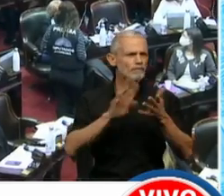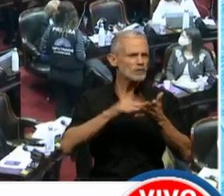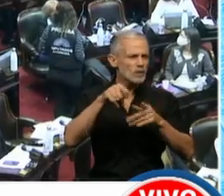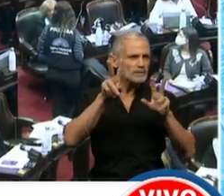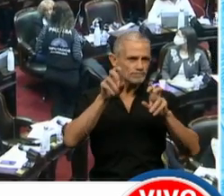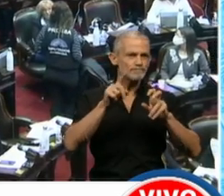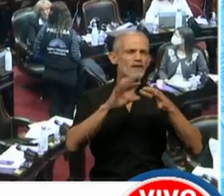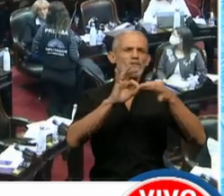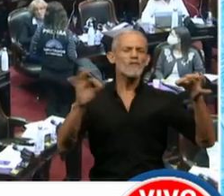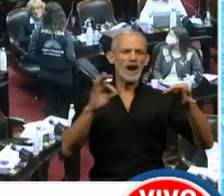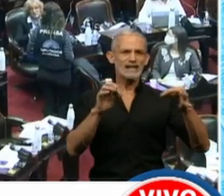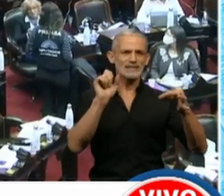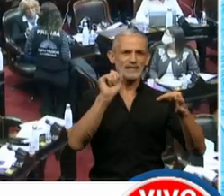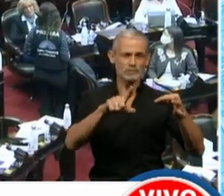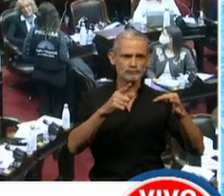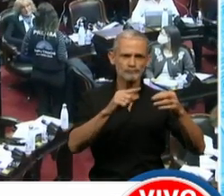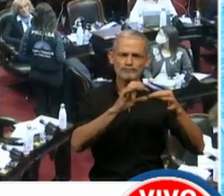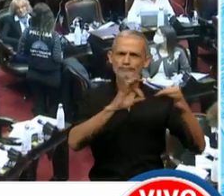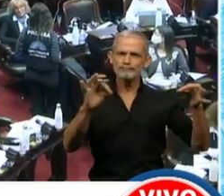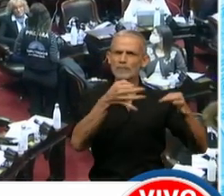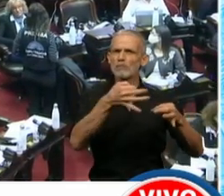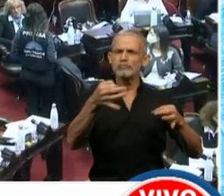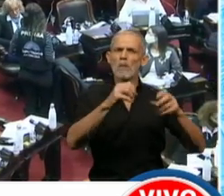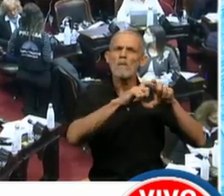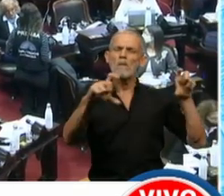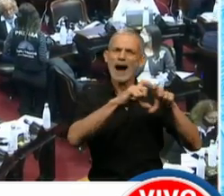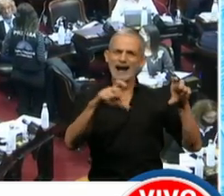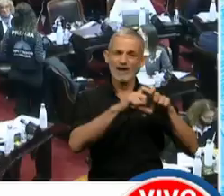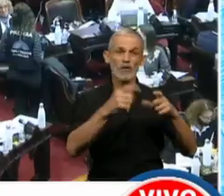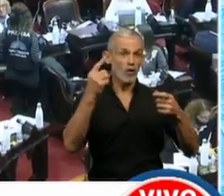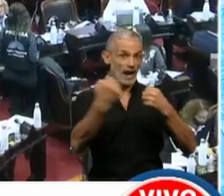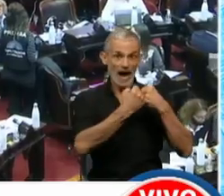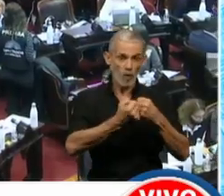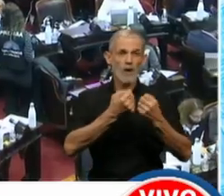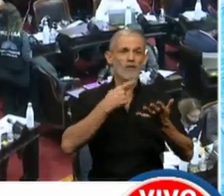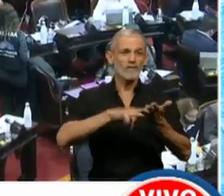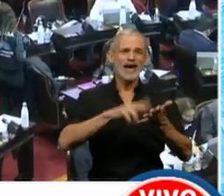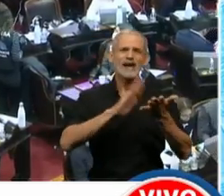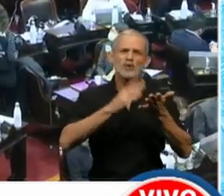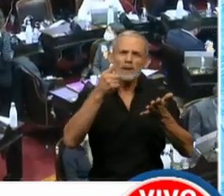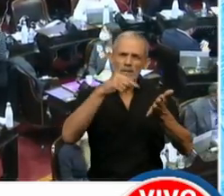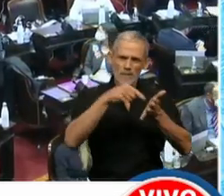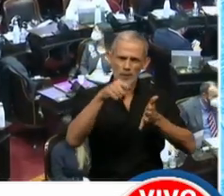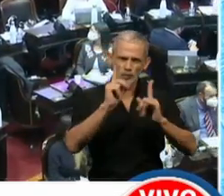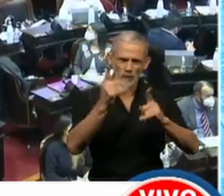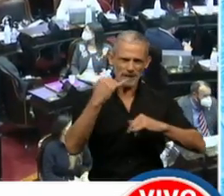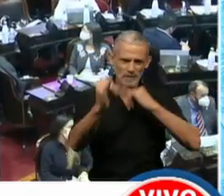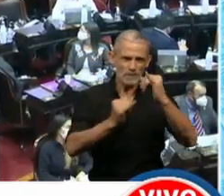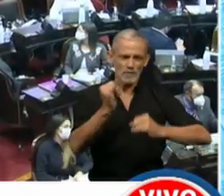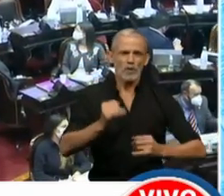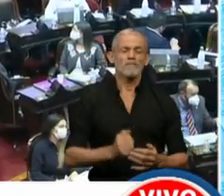textualmente párrafos del acuerdo referido a este punto particular